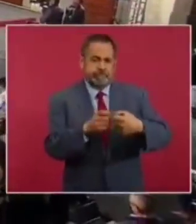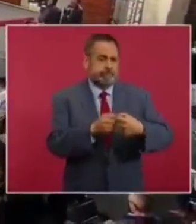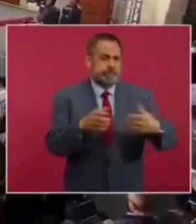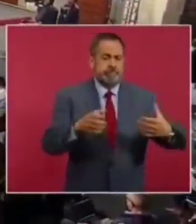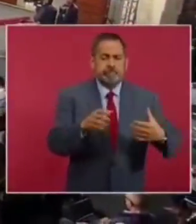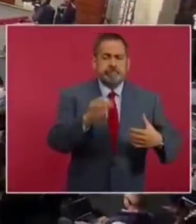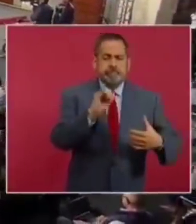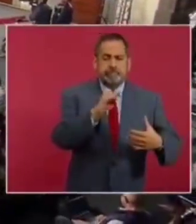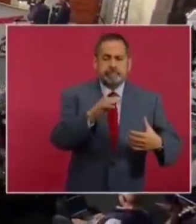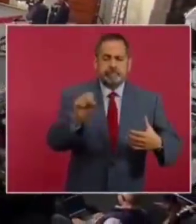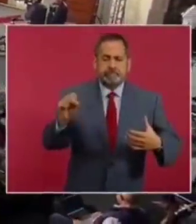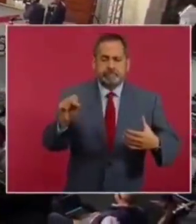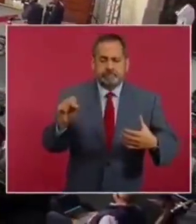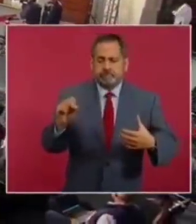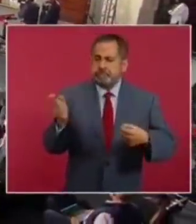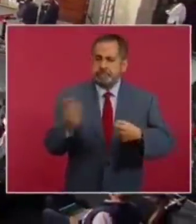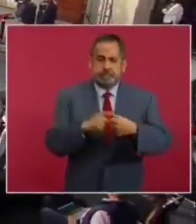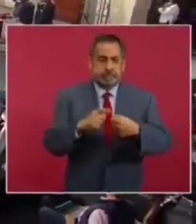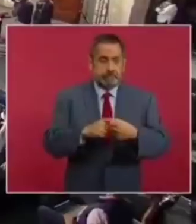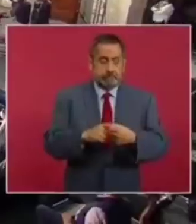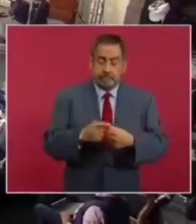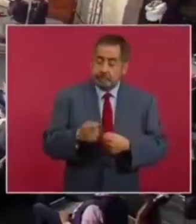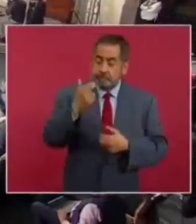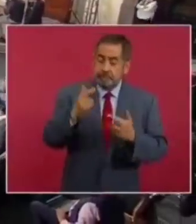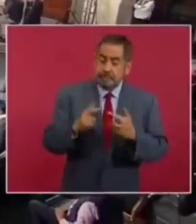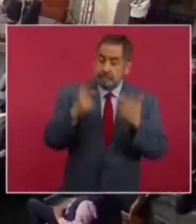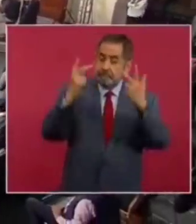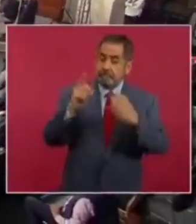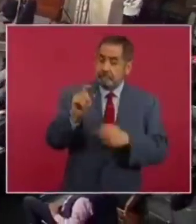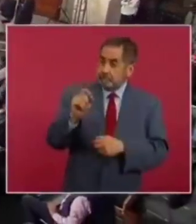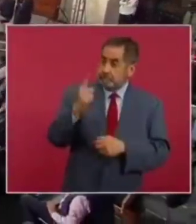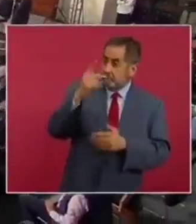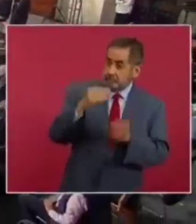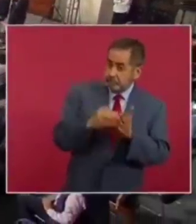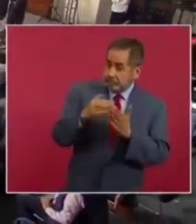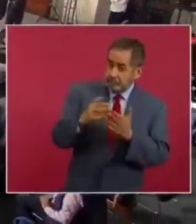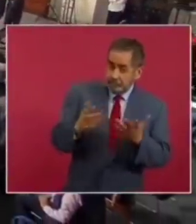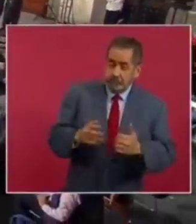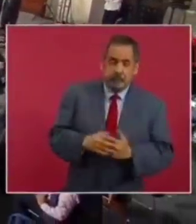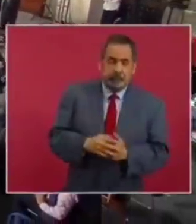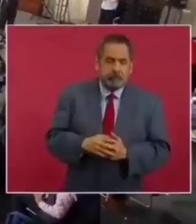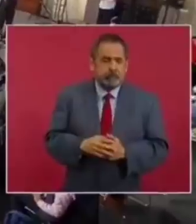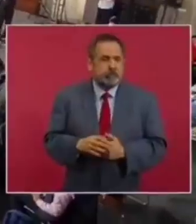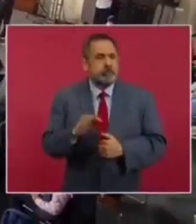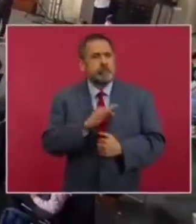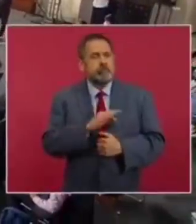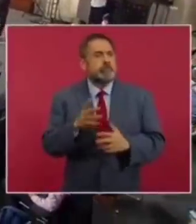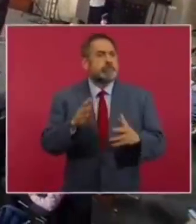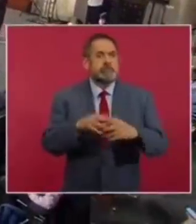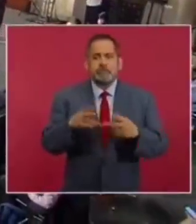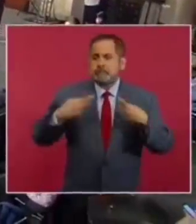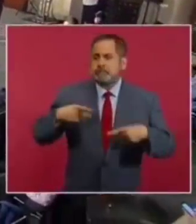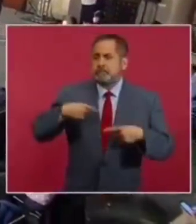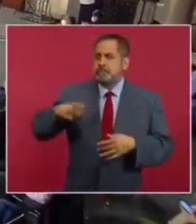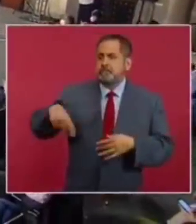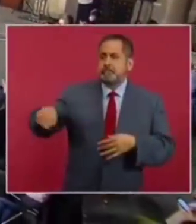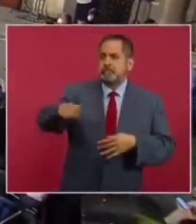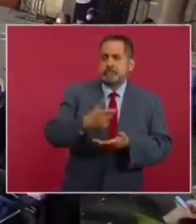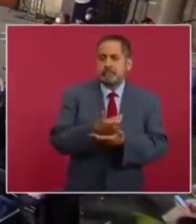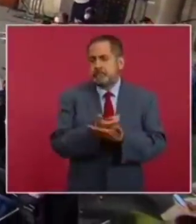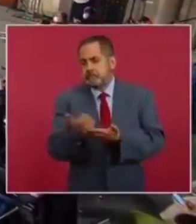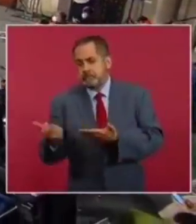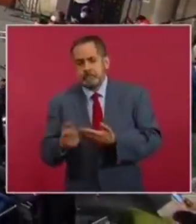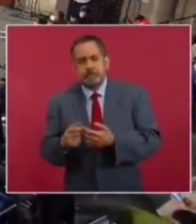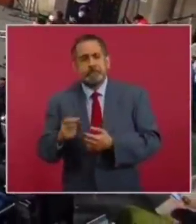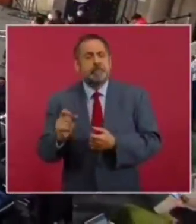Social, de cifra récord. Tenemos un promedio de salario de los 21